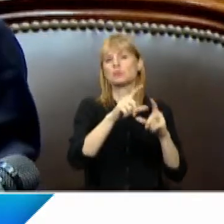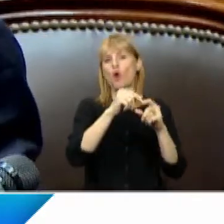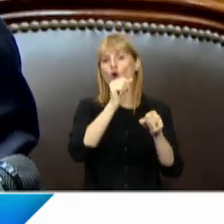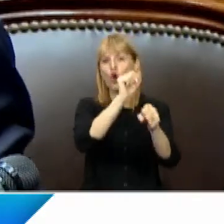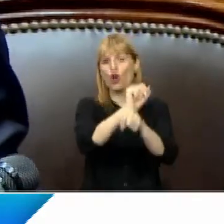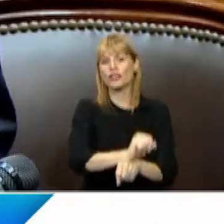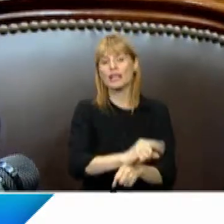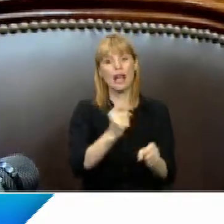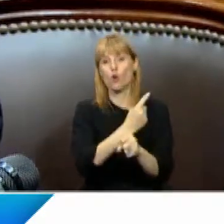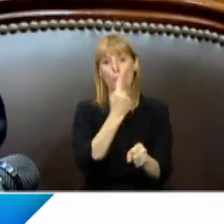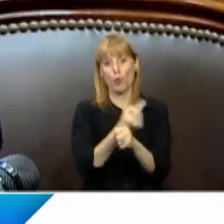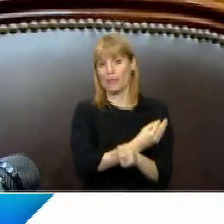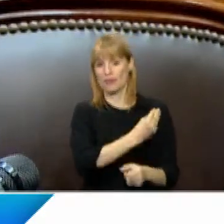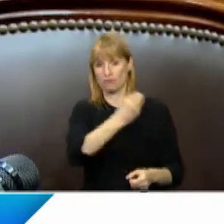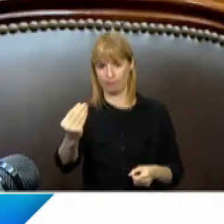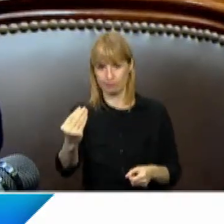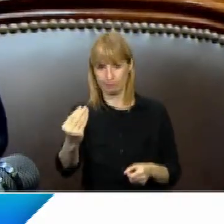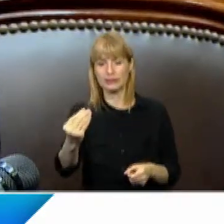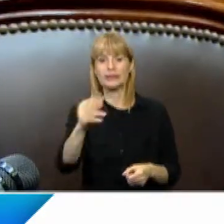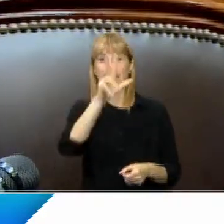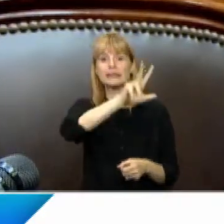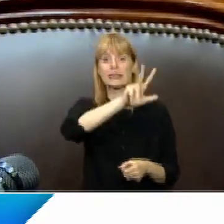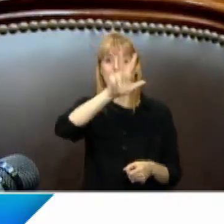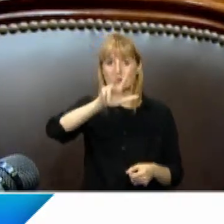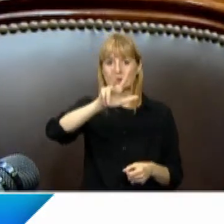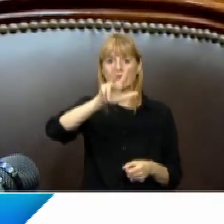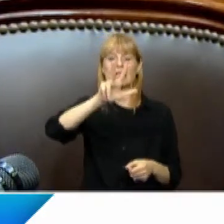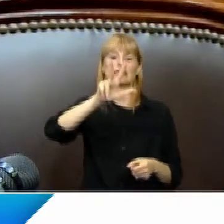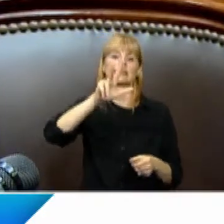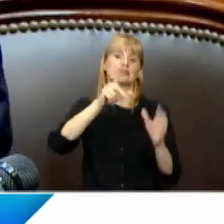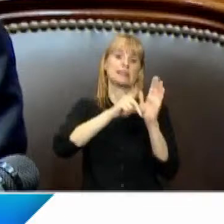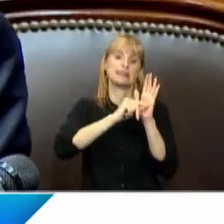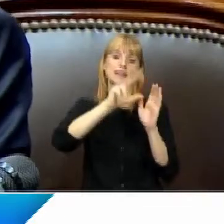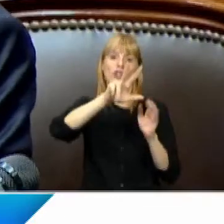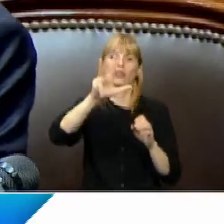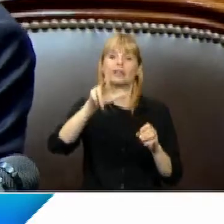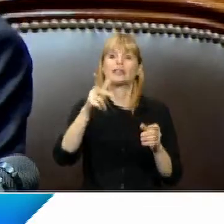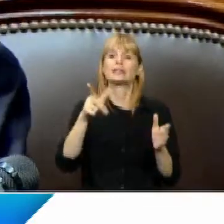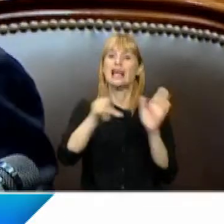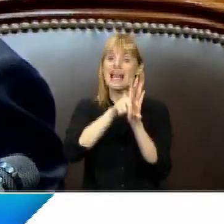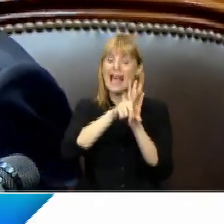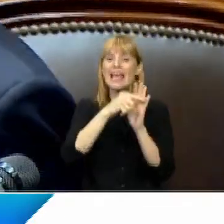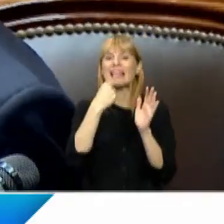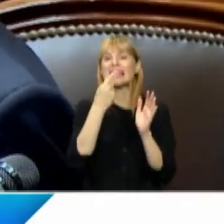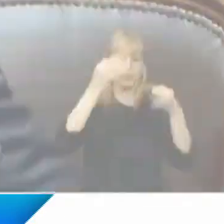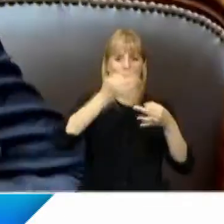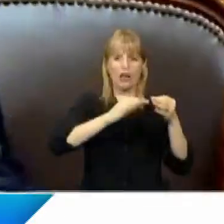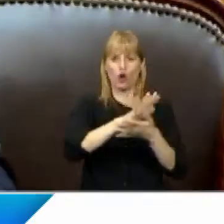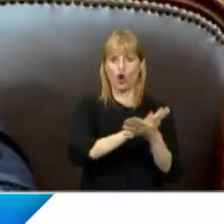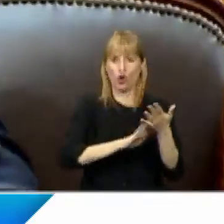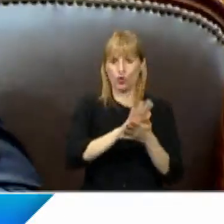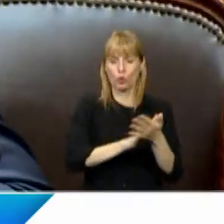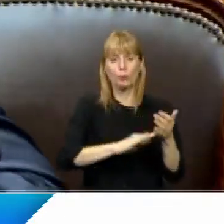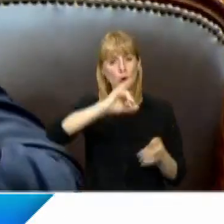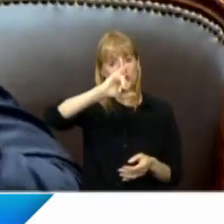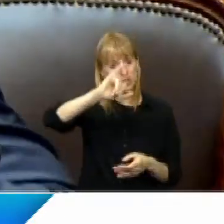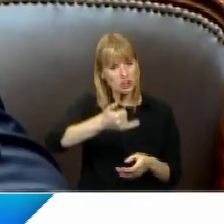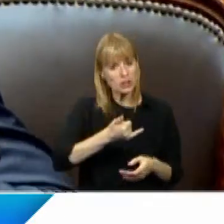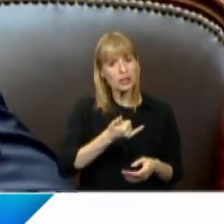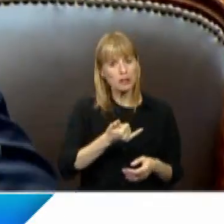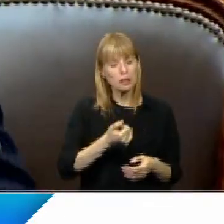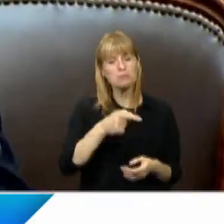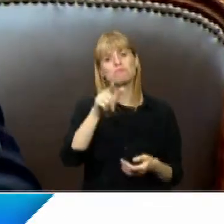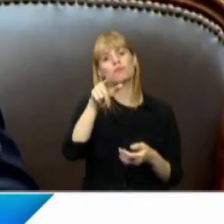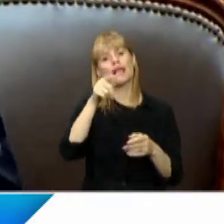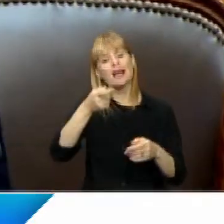pueden ser candidatos, y el 33 de la Ley Orgánica de Partidos Políticos dice algo similar. Sí creemos que esos juzgados